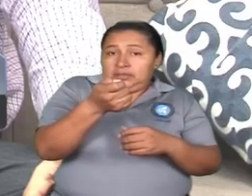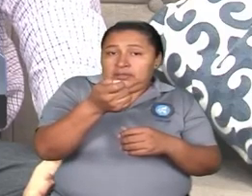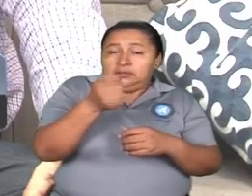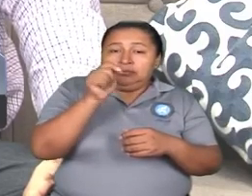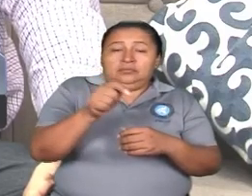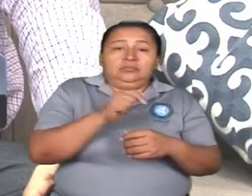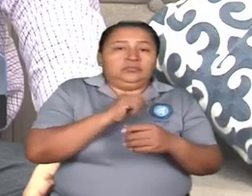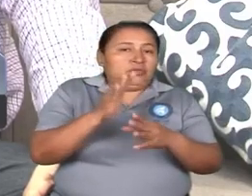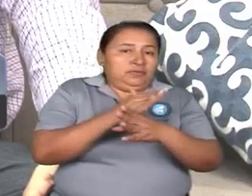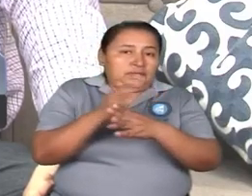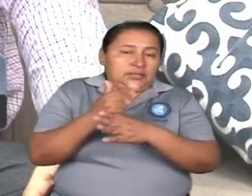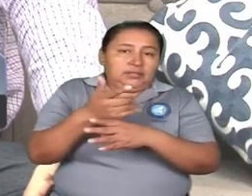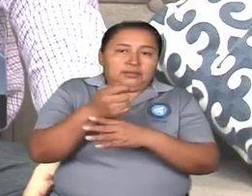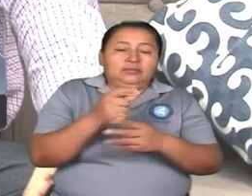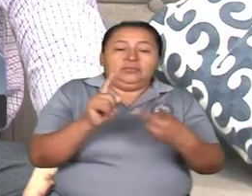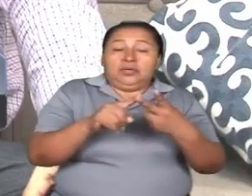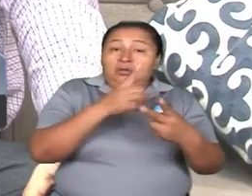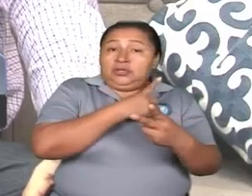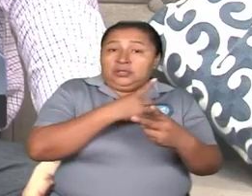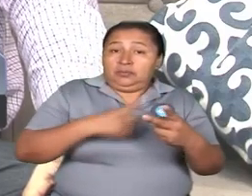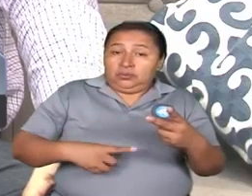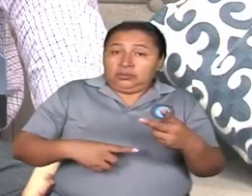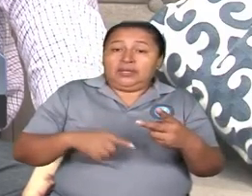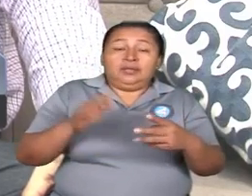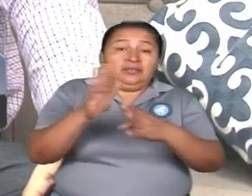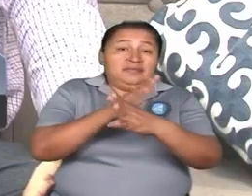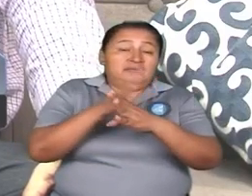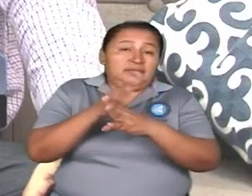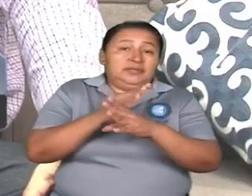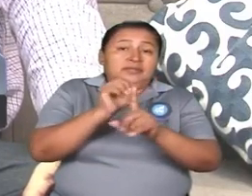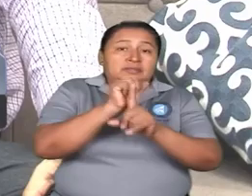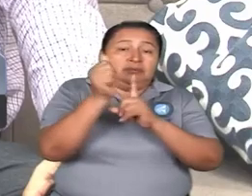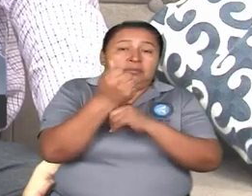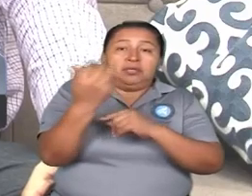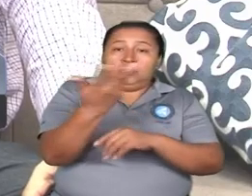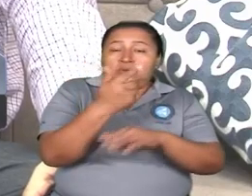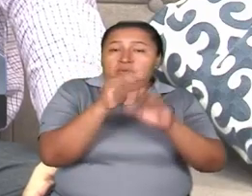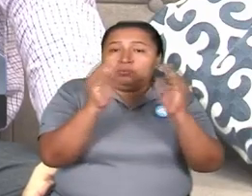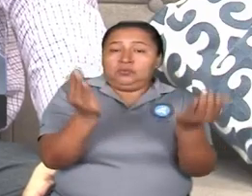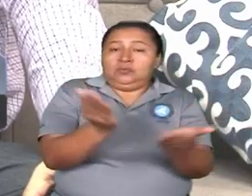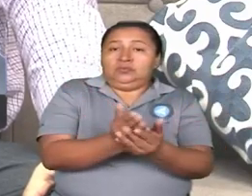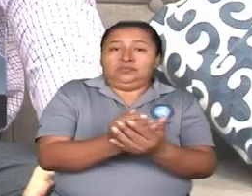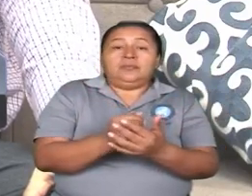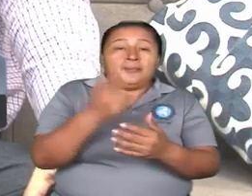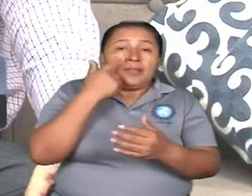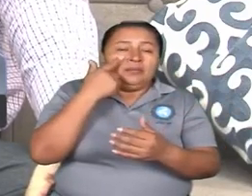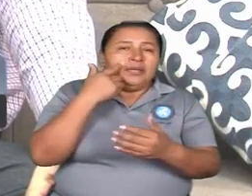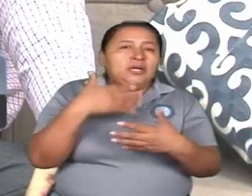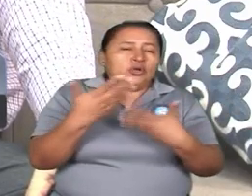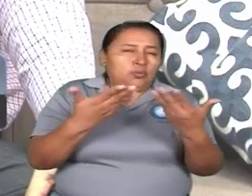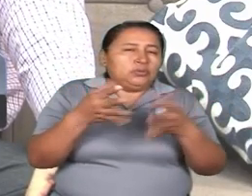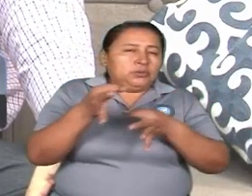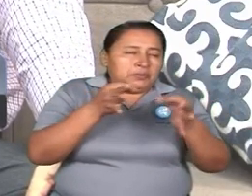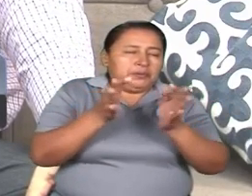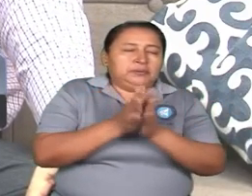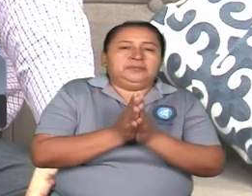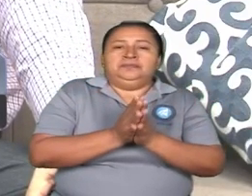parlamentarios, para los diputados y parlamentos en todo el mundo. Mira, ¿cómo te lo voy a poner?